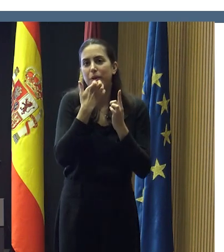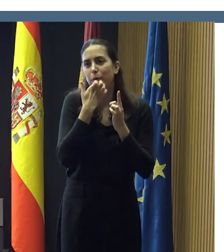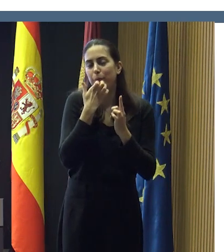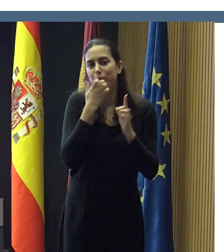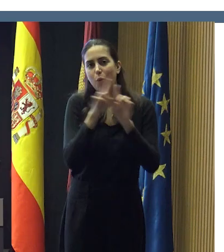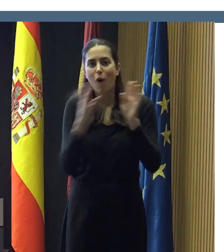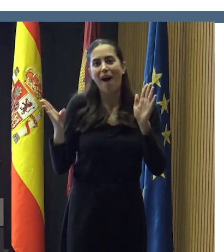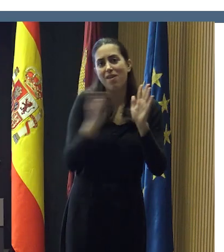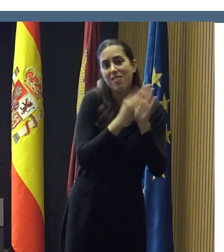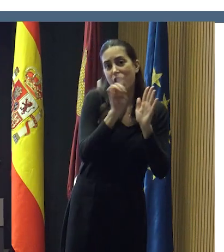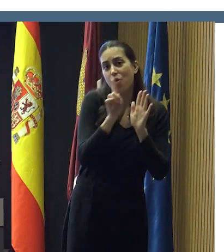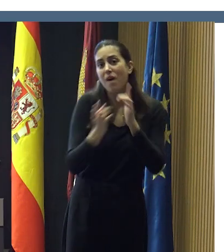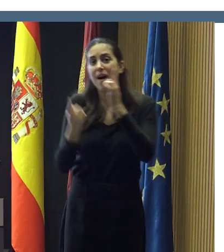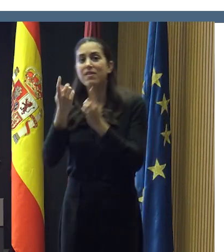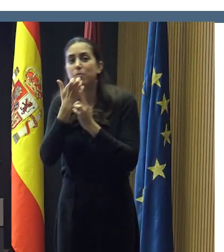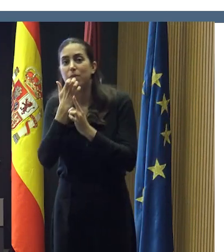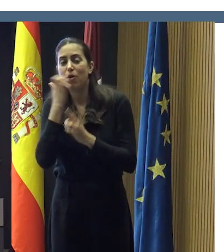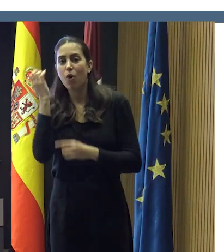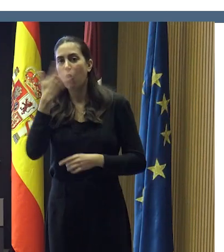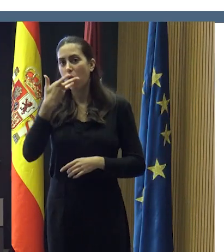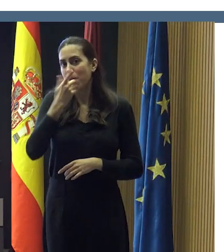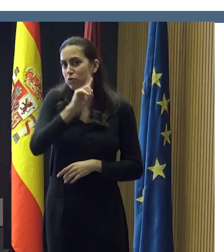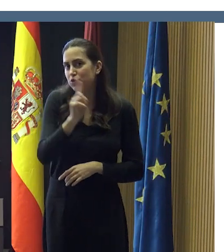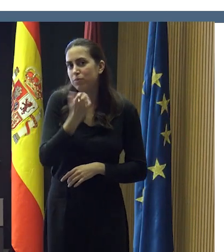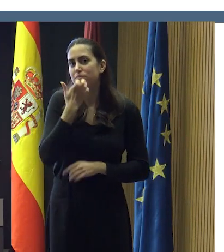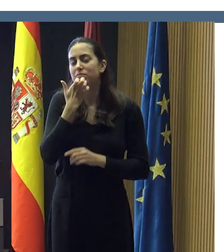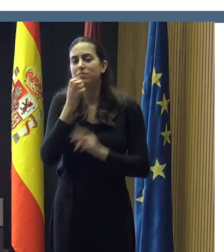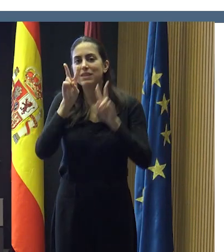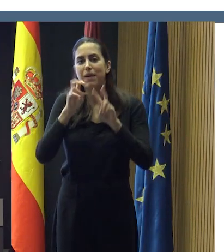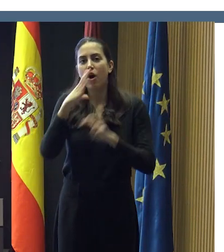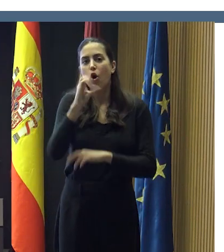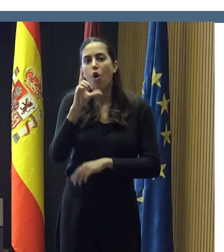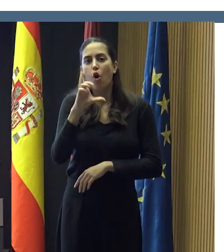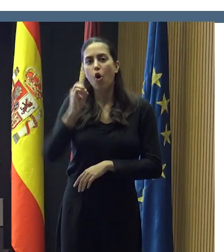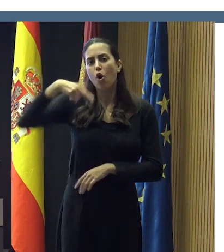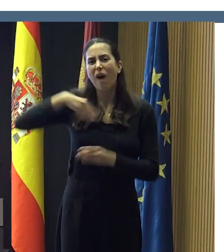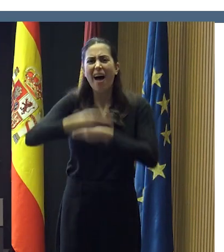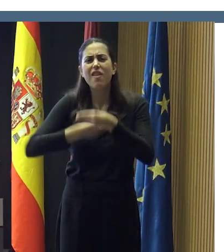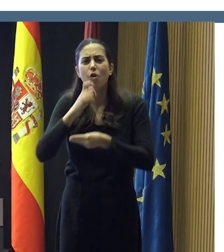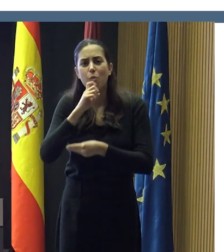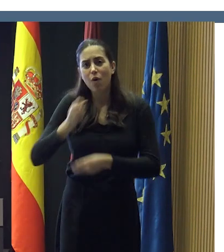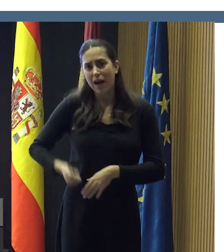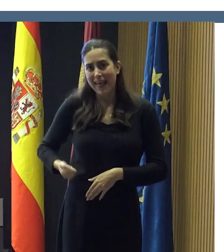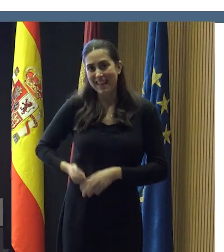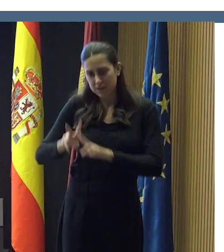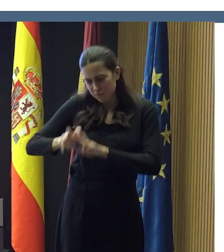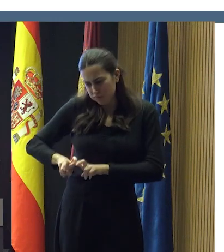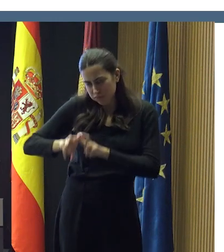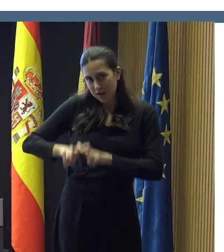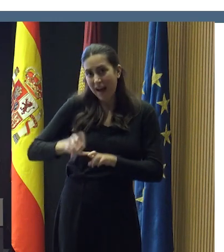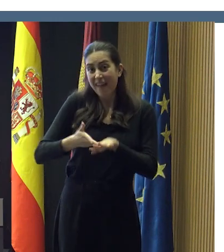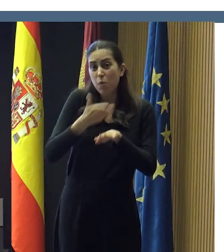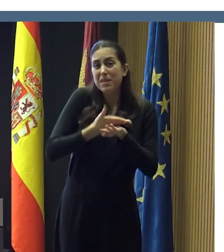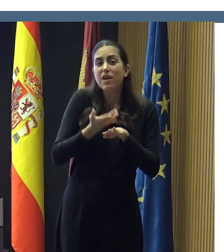son desconocidas. El cáncer de colon, con el análisis de heces. Eso igual, antes que te hacían una colonoscopia, que era súper